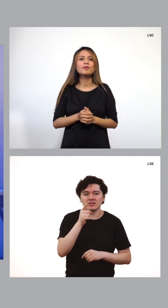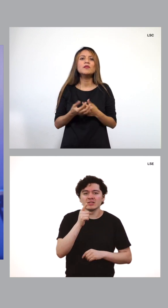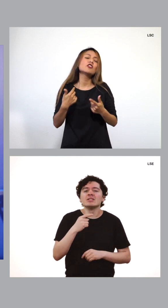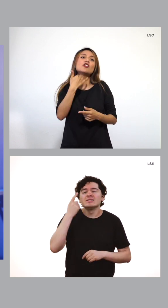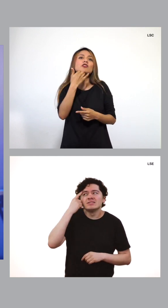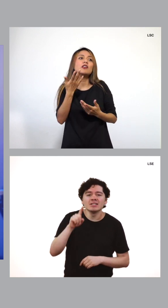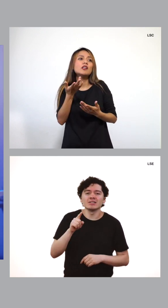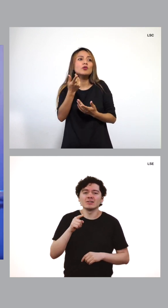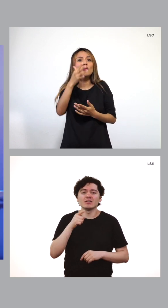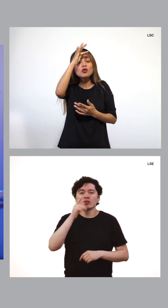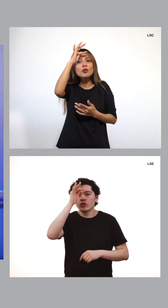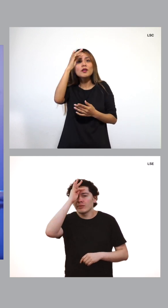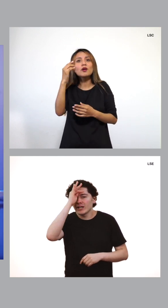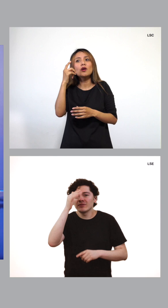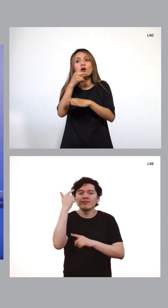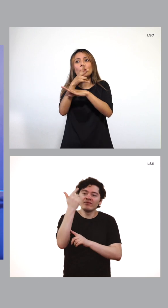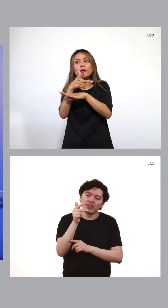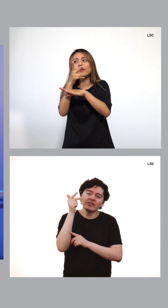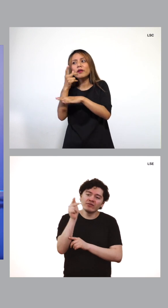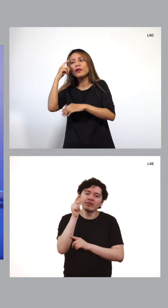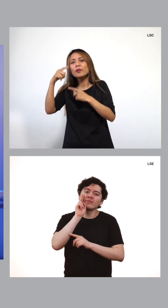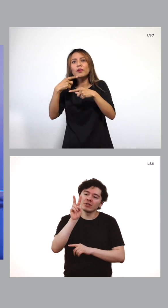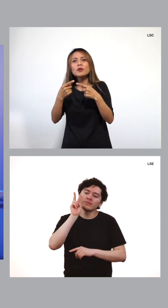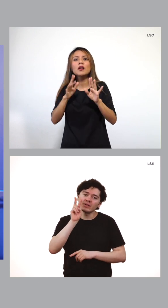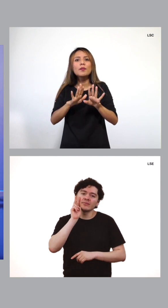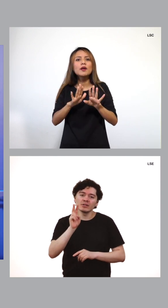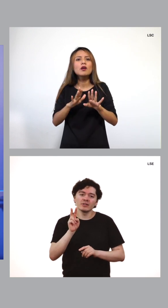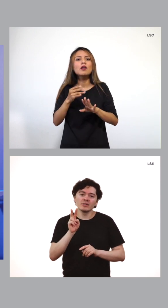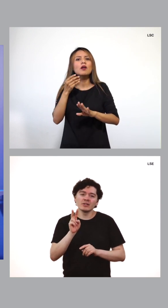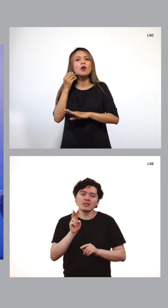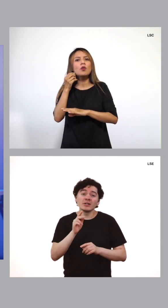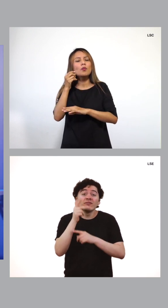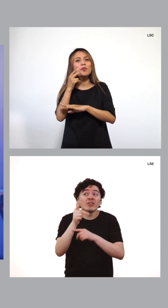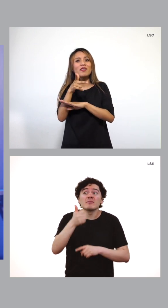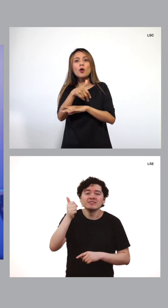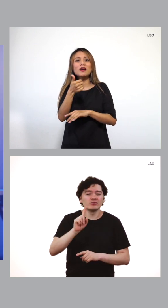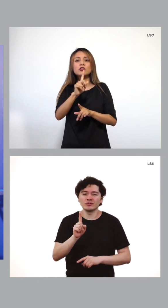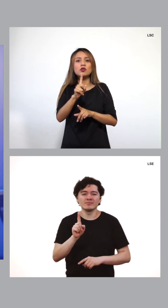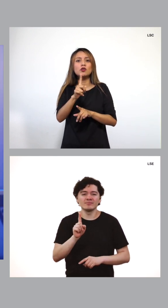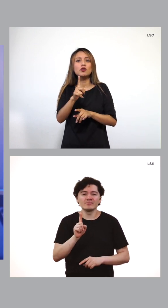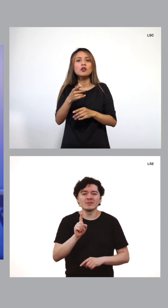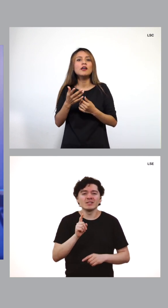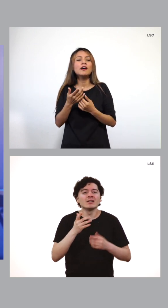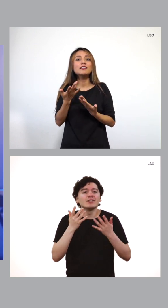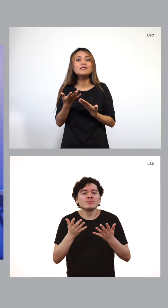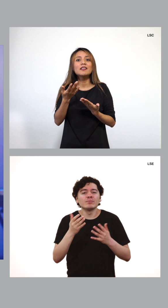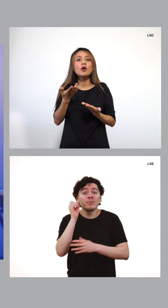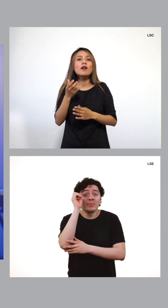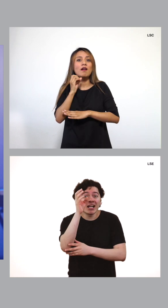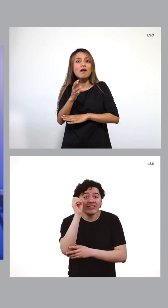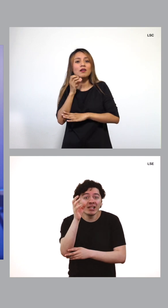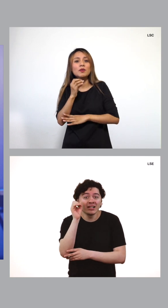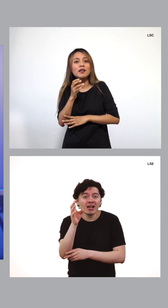puede convertirse en una rutina ver la iglesia en vídeo. Esto no es un vídeo. Esto es la declaración de las cosas que